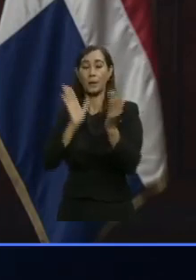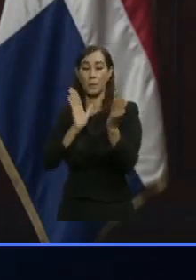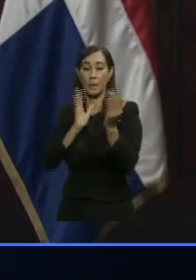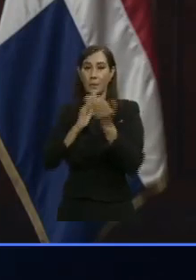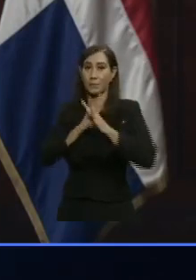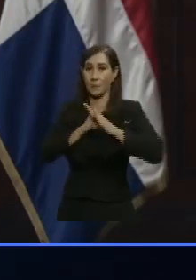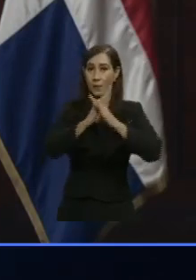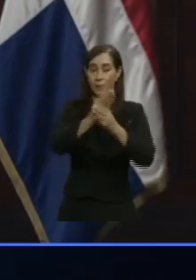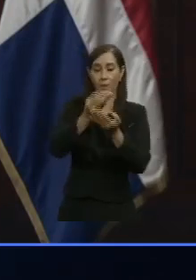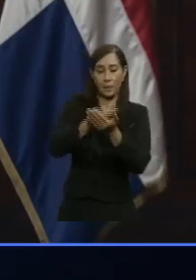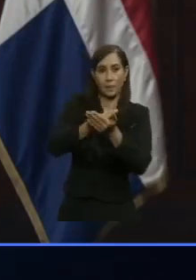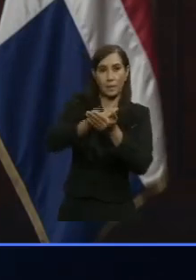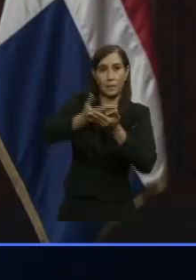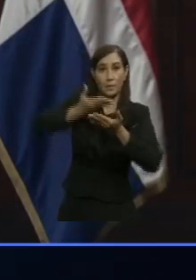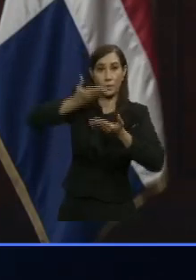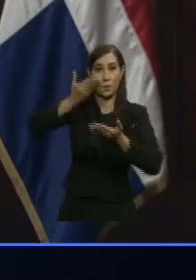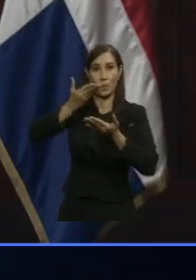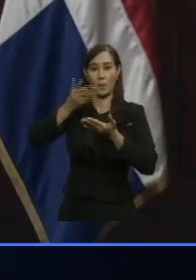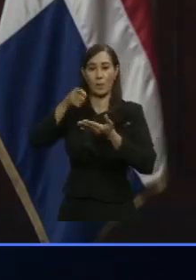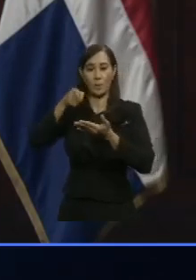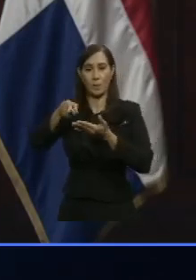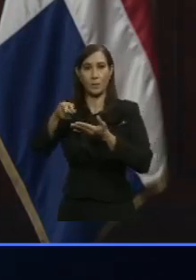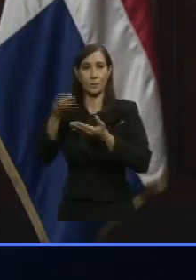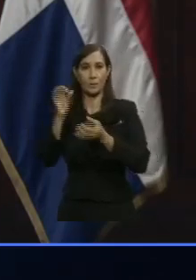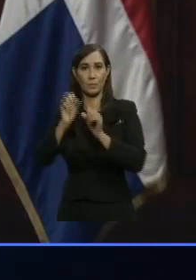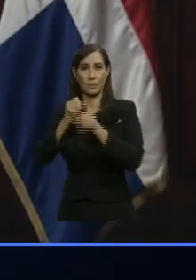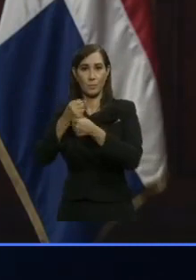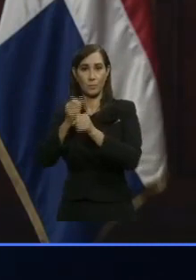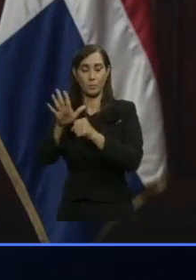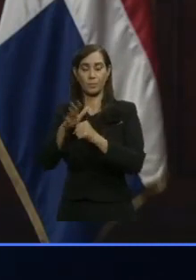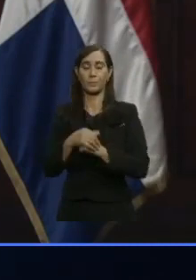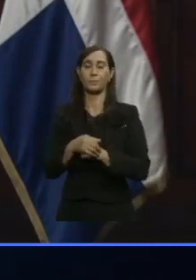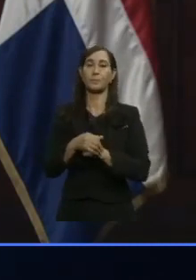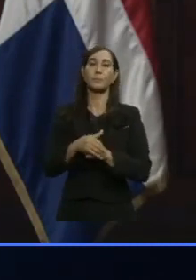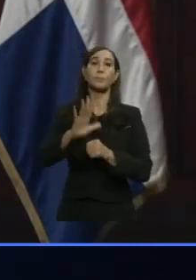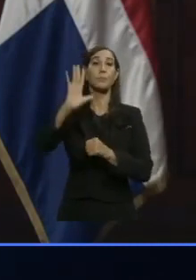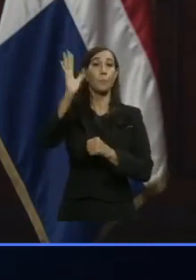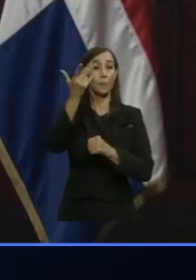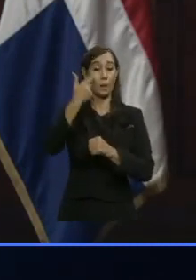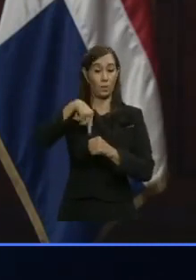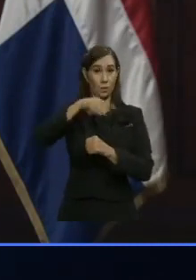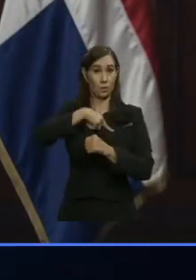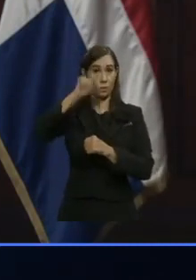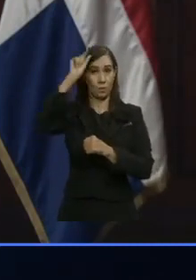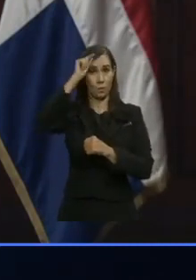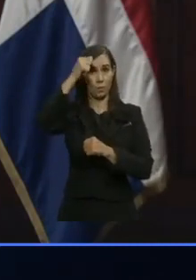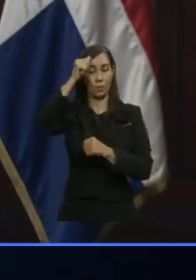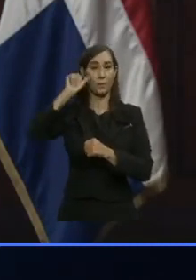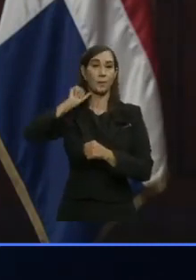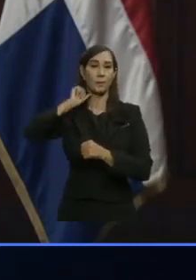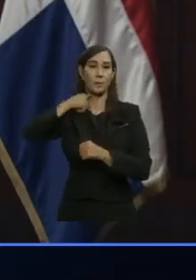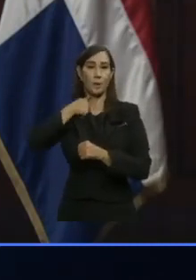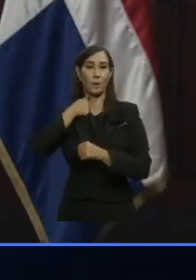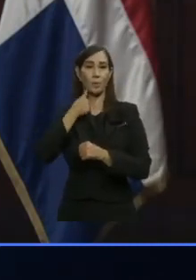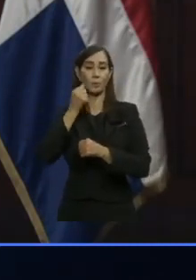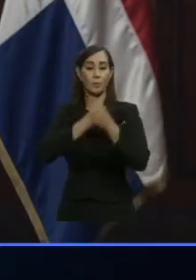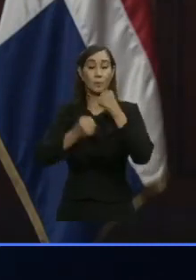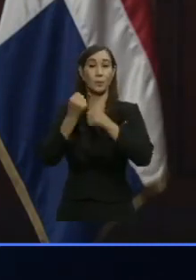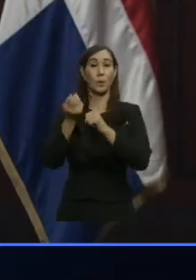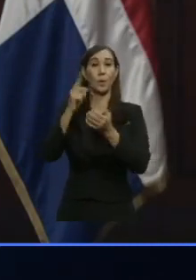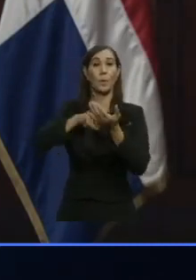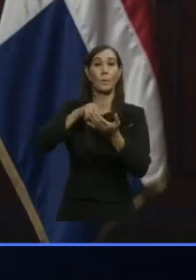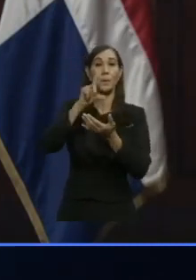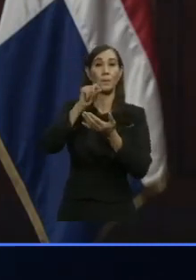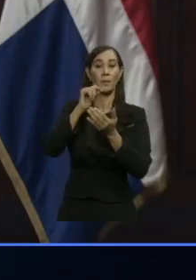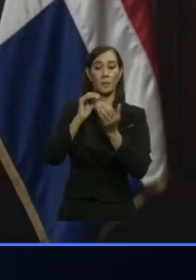par con las medidas anunciadas por el presidente digamos que se vencieron los cuatro meses ya de este plazo que anunció bien podríamos contar con